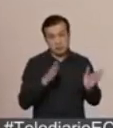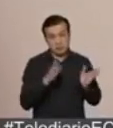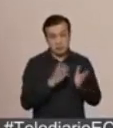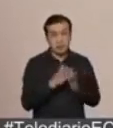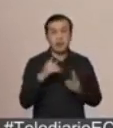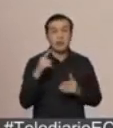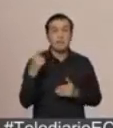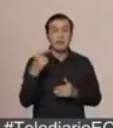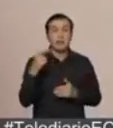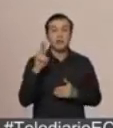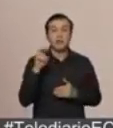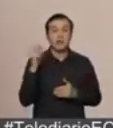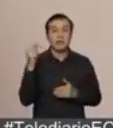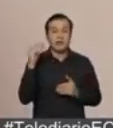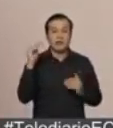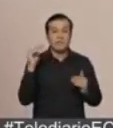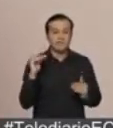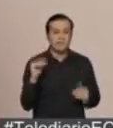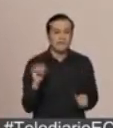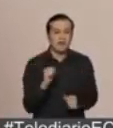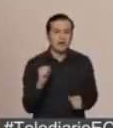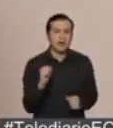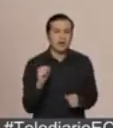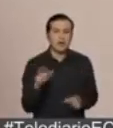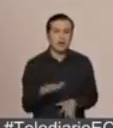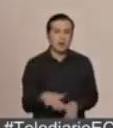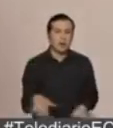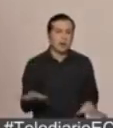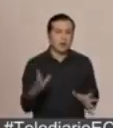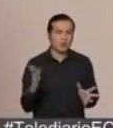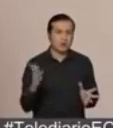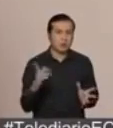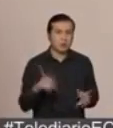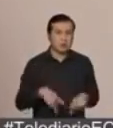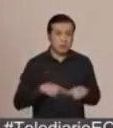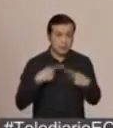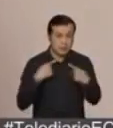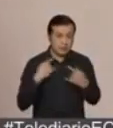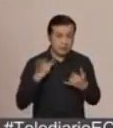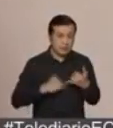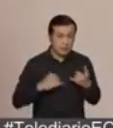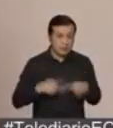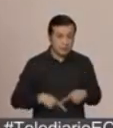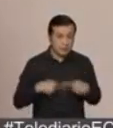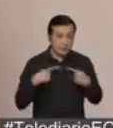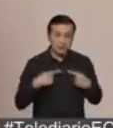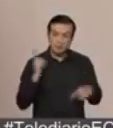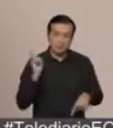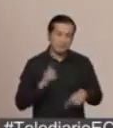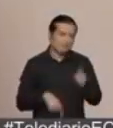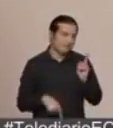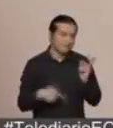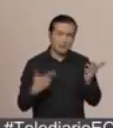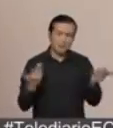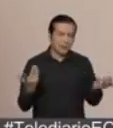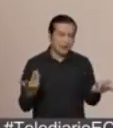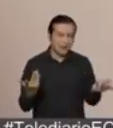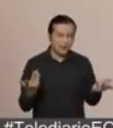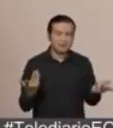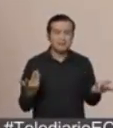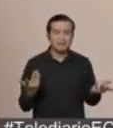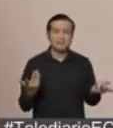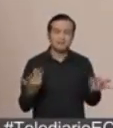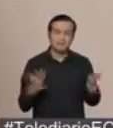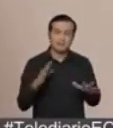20 grados centígrados. Entonces, no hay forma de que allí pueda sobrevivir como tal o pueda vivir como tal un virus. Pero dicho